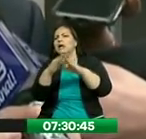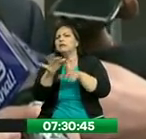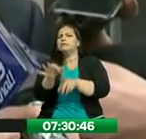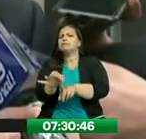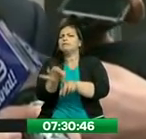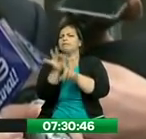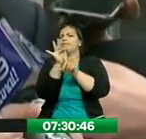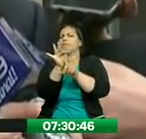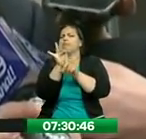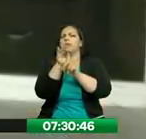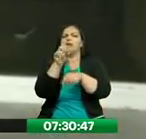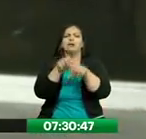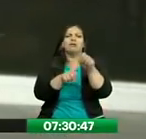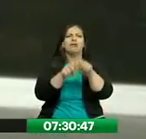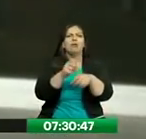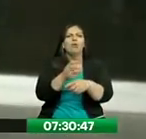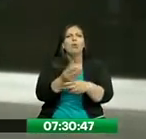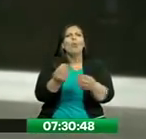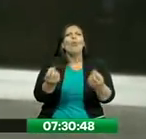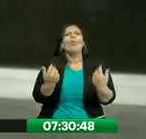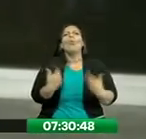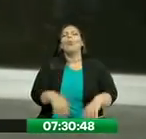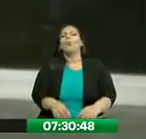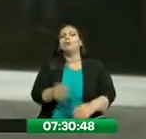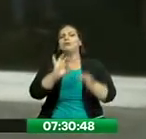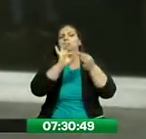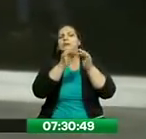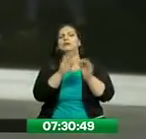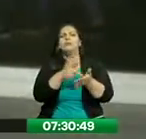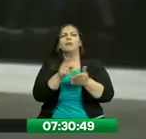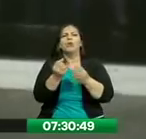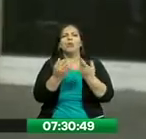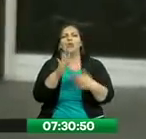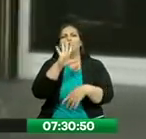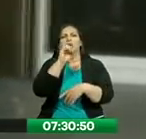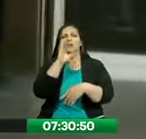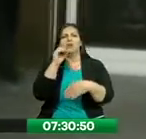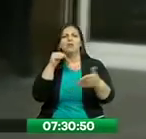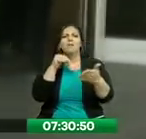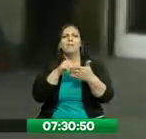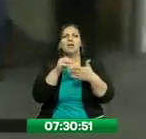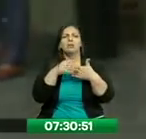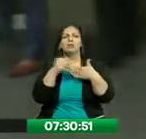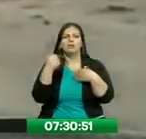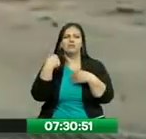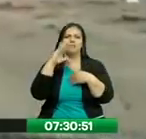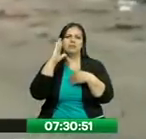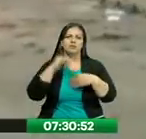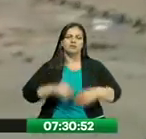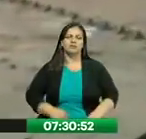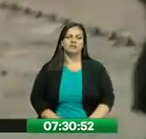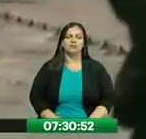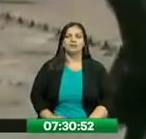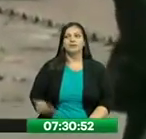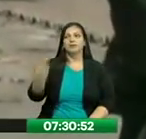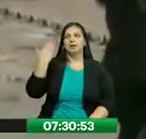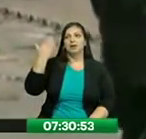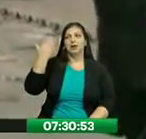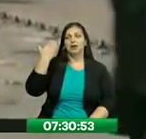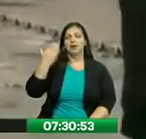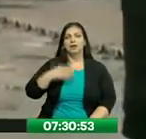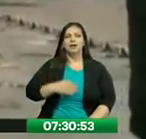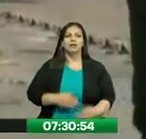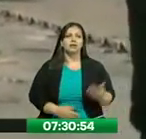de los $500,000. Por lo cual el alcalde de Quito se reunió con la fiscal general del Estado, Diana Salazar, para insistir en la importancia